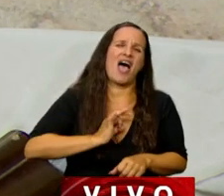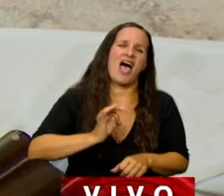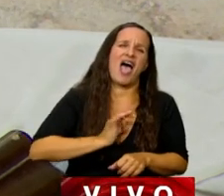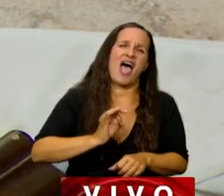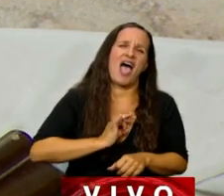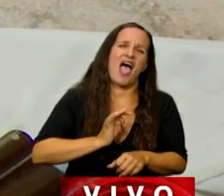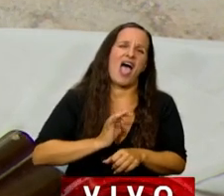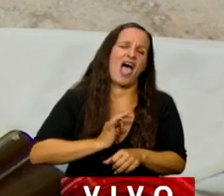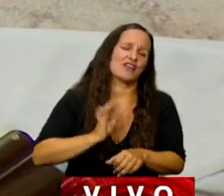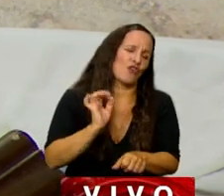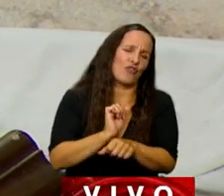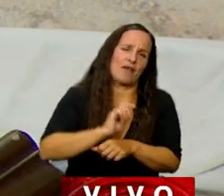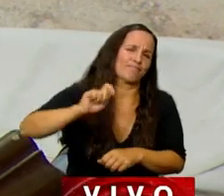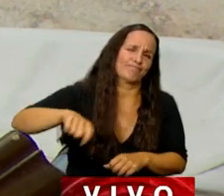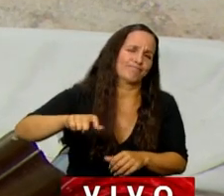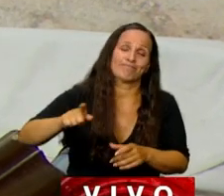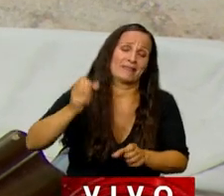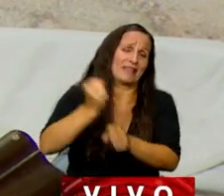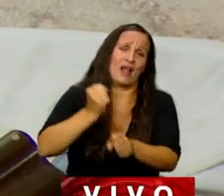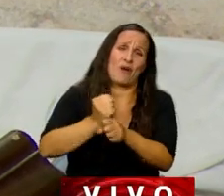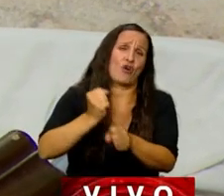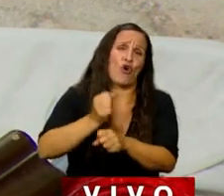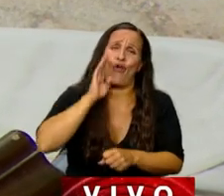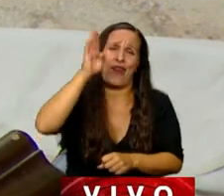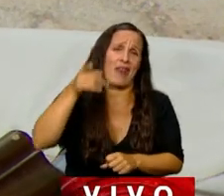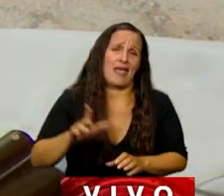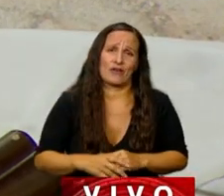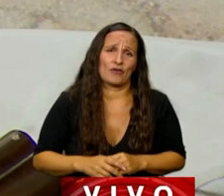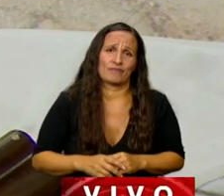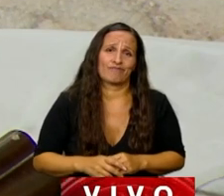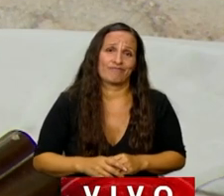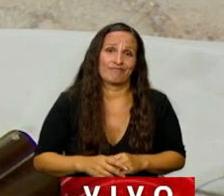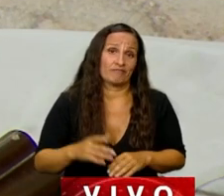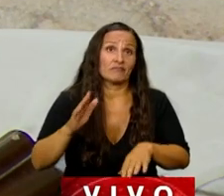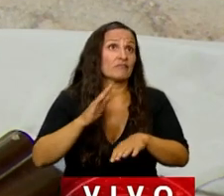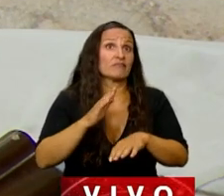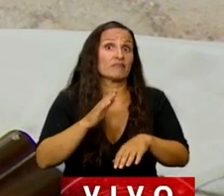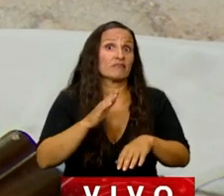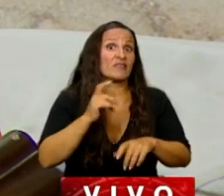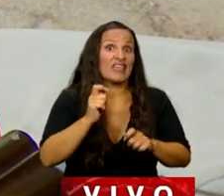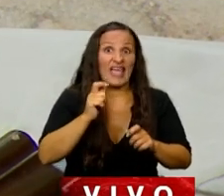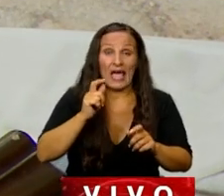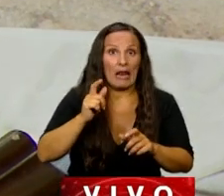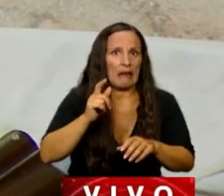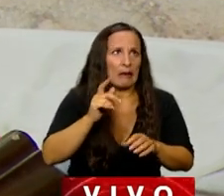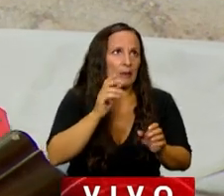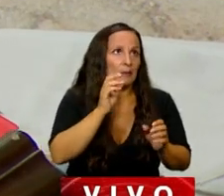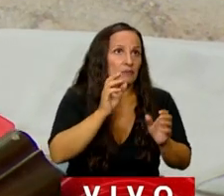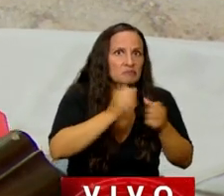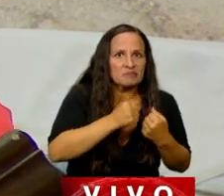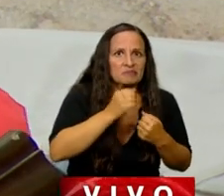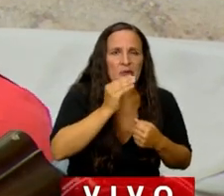muchos años mediante el trabajo en negro, consentido claramente por el Estado. Por todos los gobiernos, de ambos lados de la